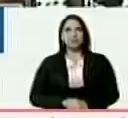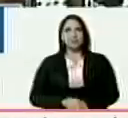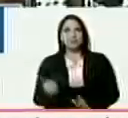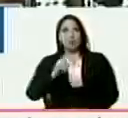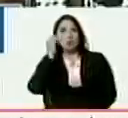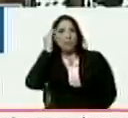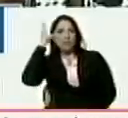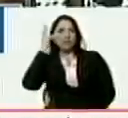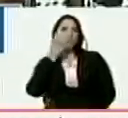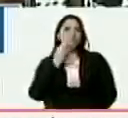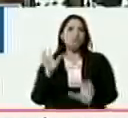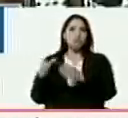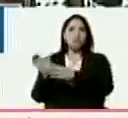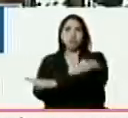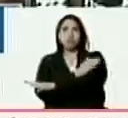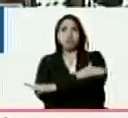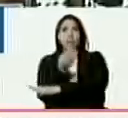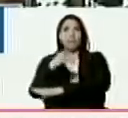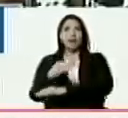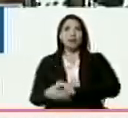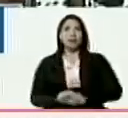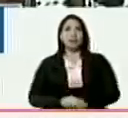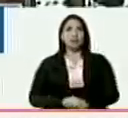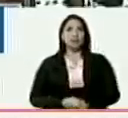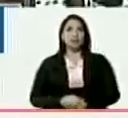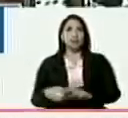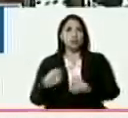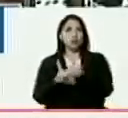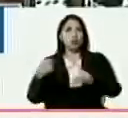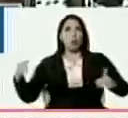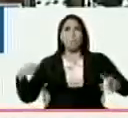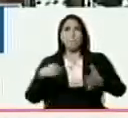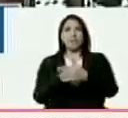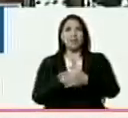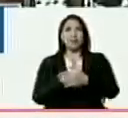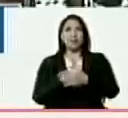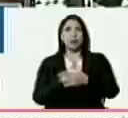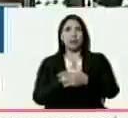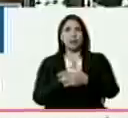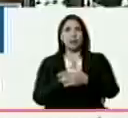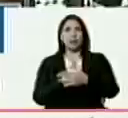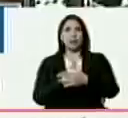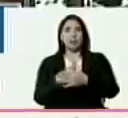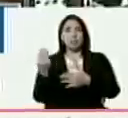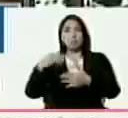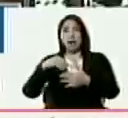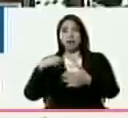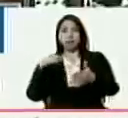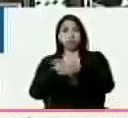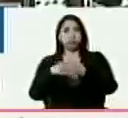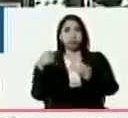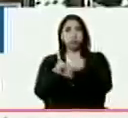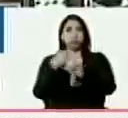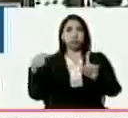sector más golpista, y conste que digo más golpista,